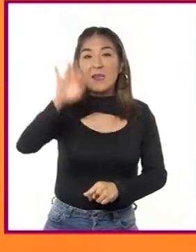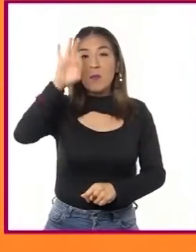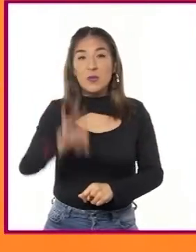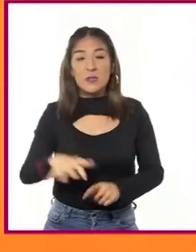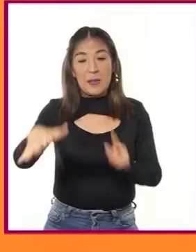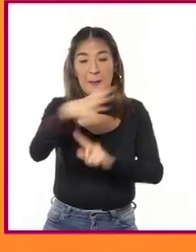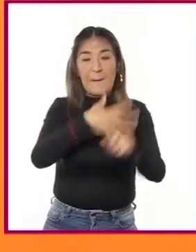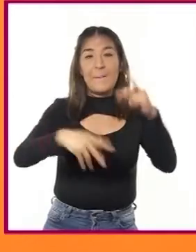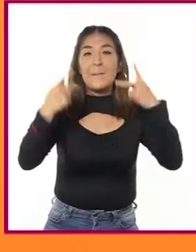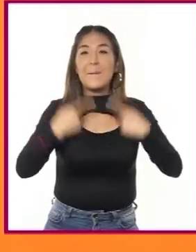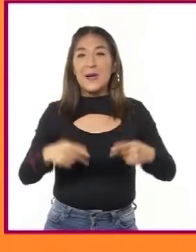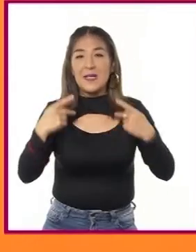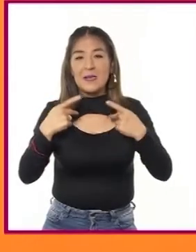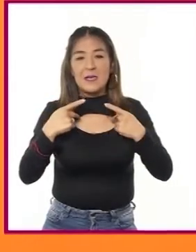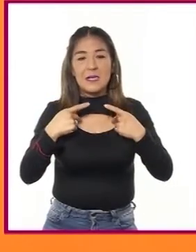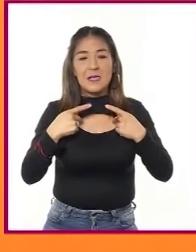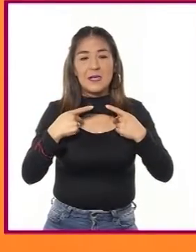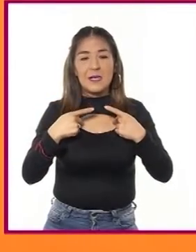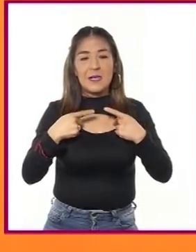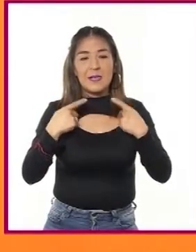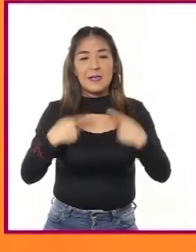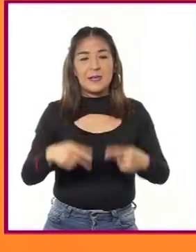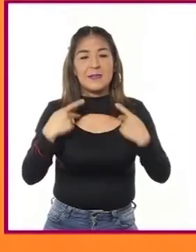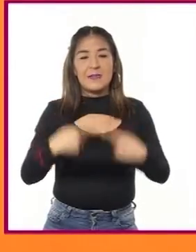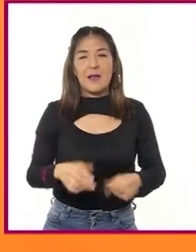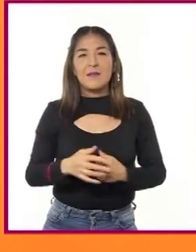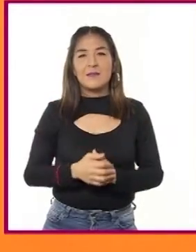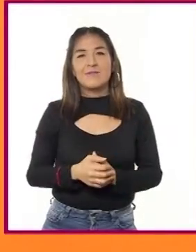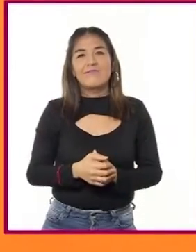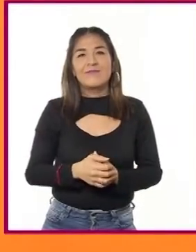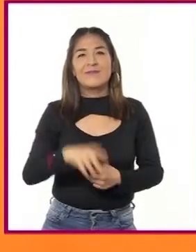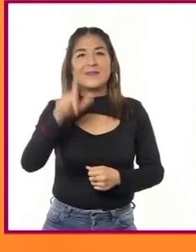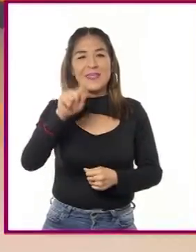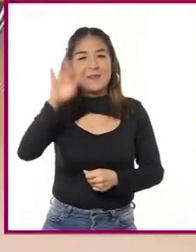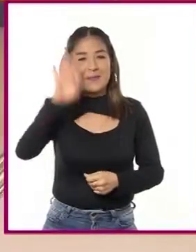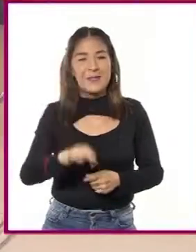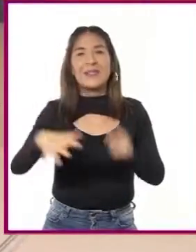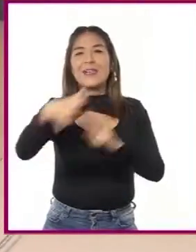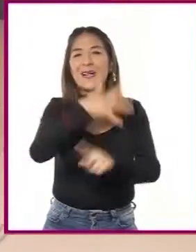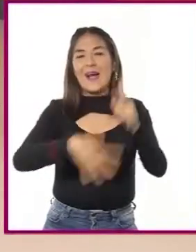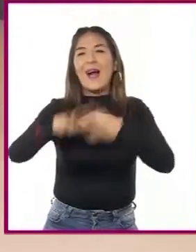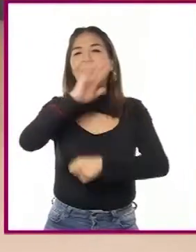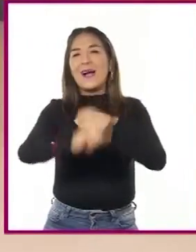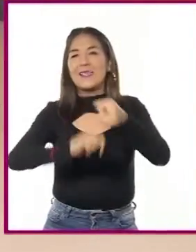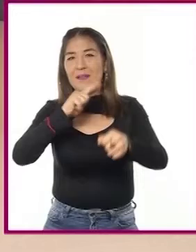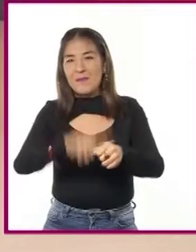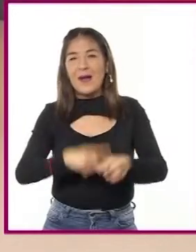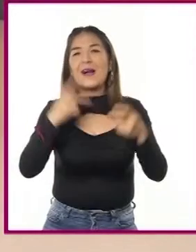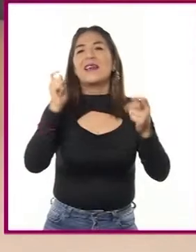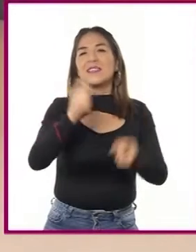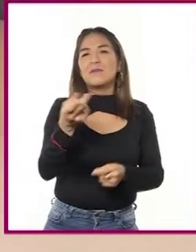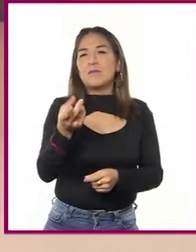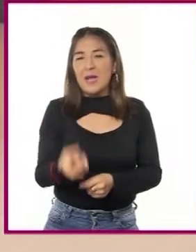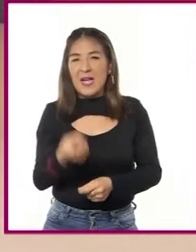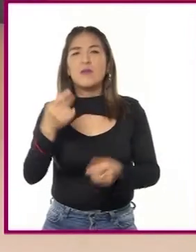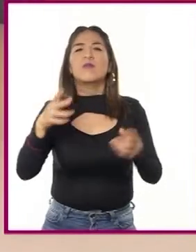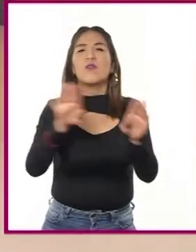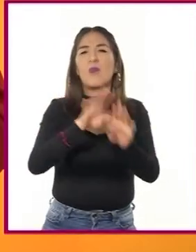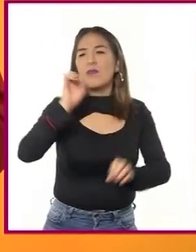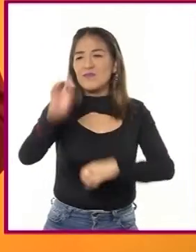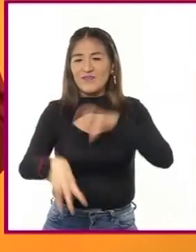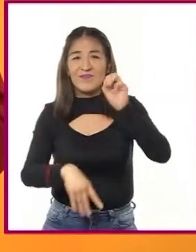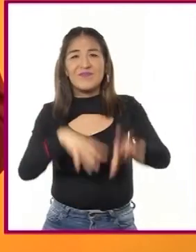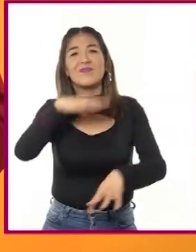de la población canina y felina en nuestro país está en situación de abandono. Esta información que obtuvimos de un sitio